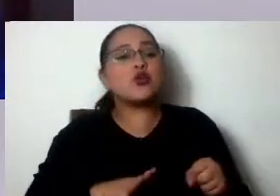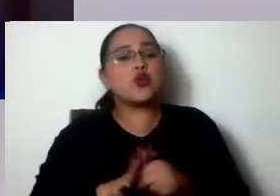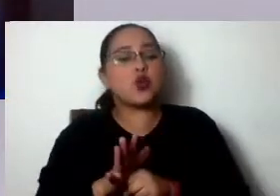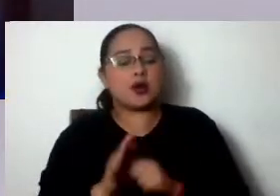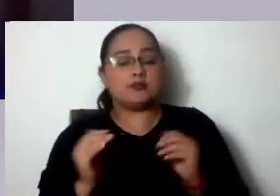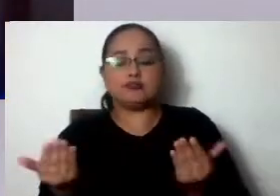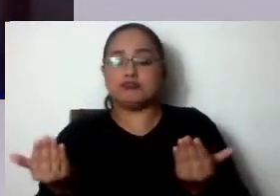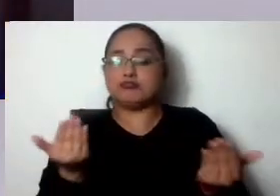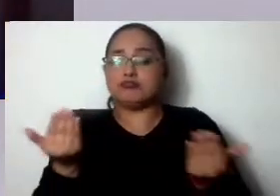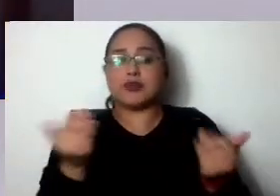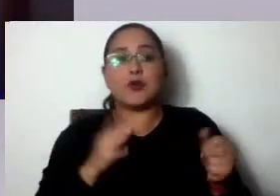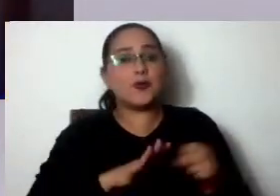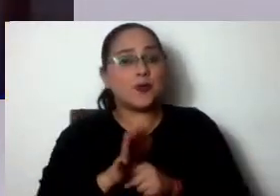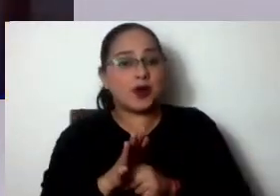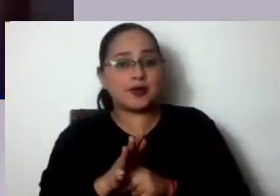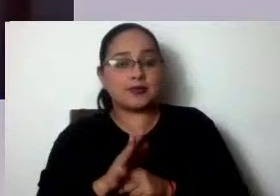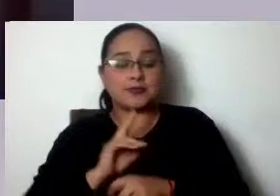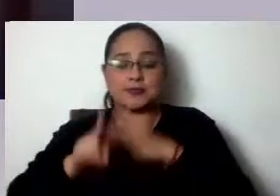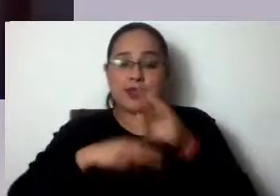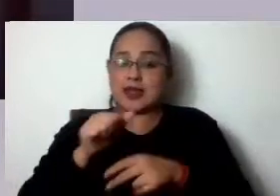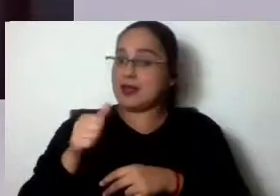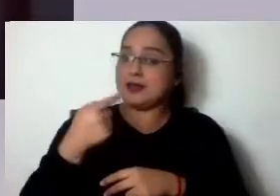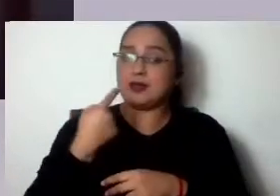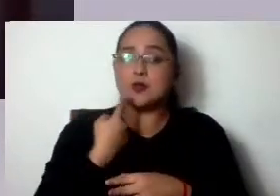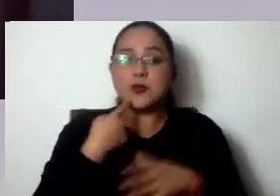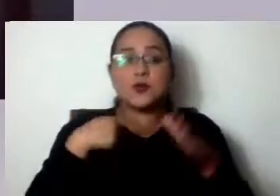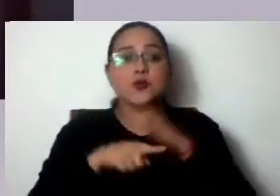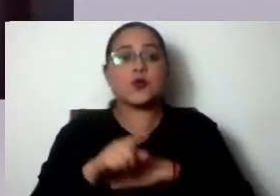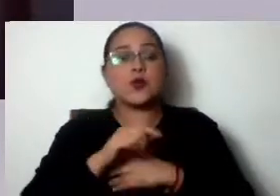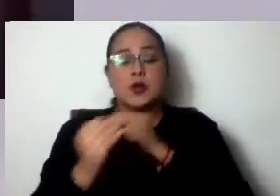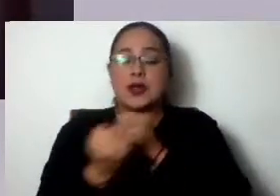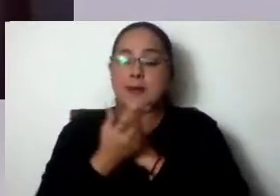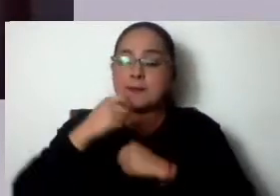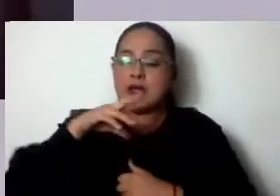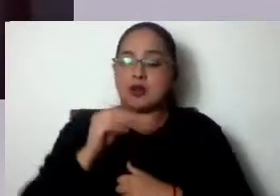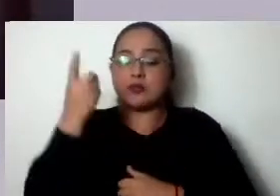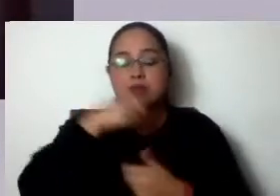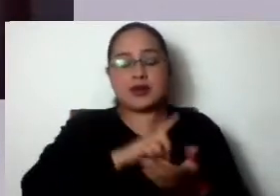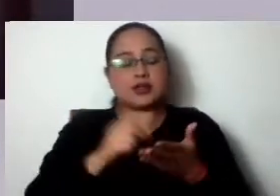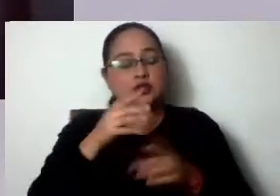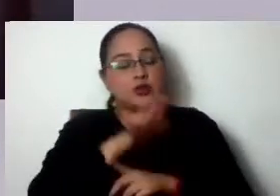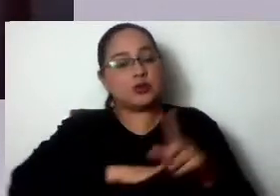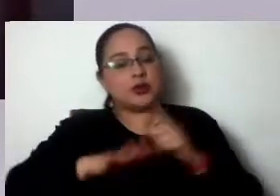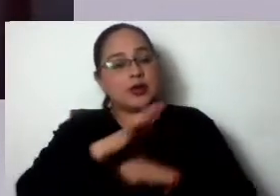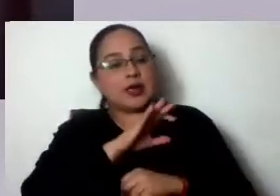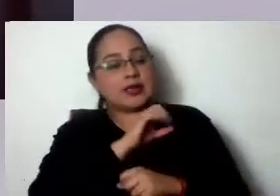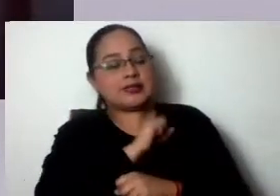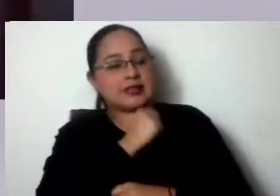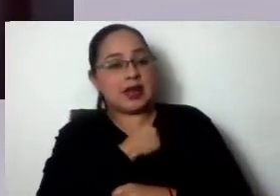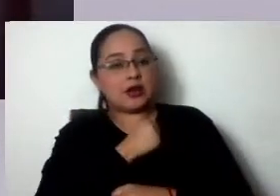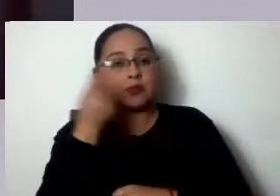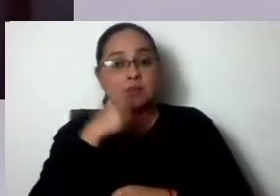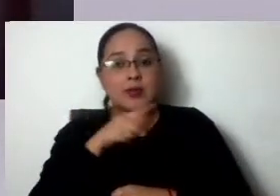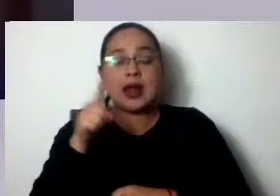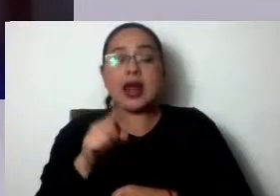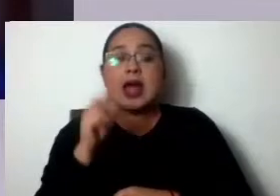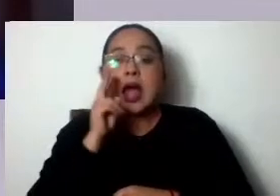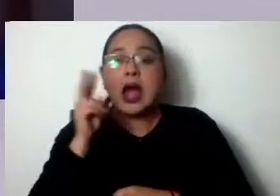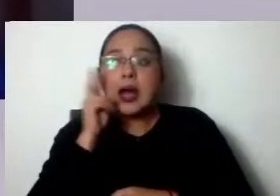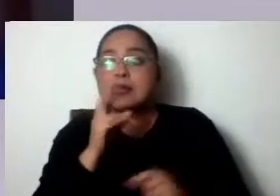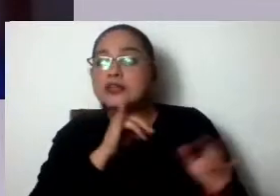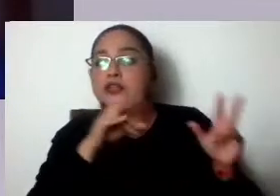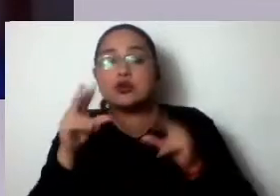de quienes acuden al juicio de amparo en defensa del derecho al medio ambiente sano en el sentido de reconocer sólo